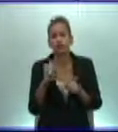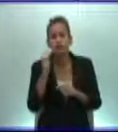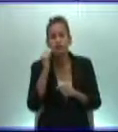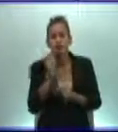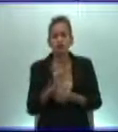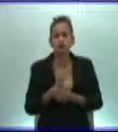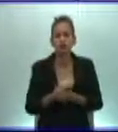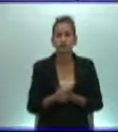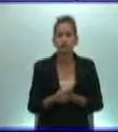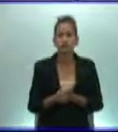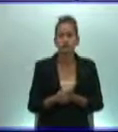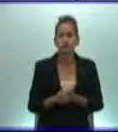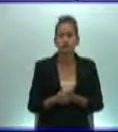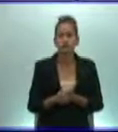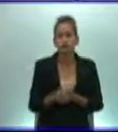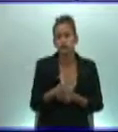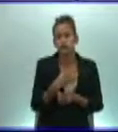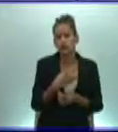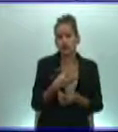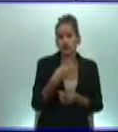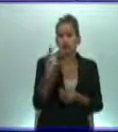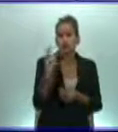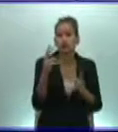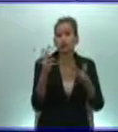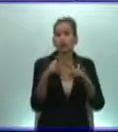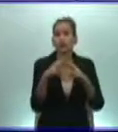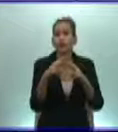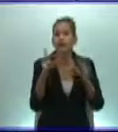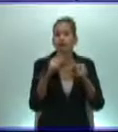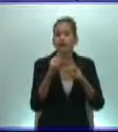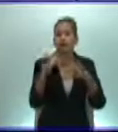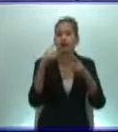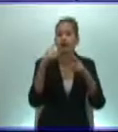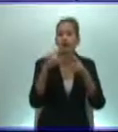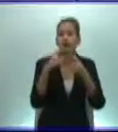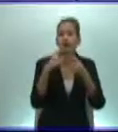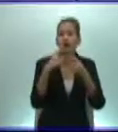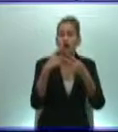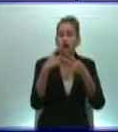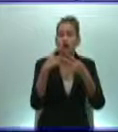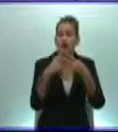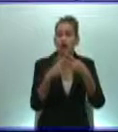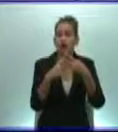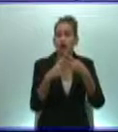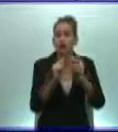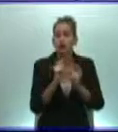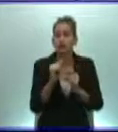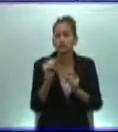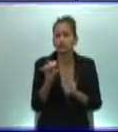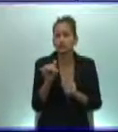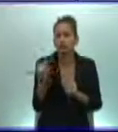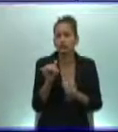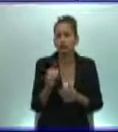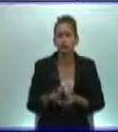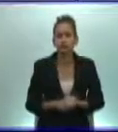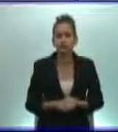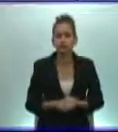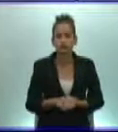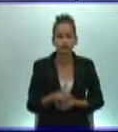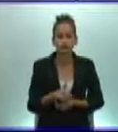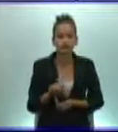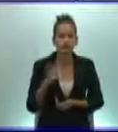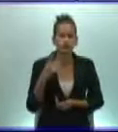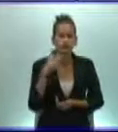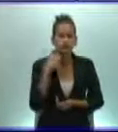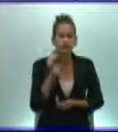O sea, que tienes dos pares de ángulos respectivamente iguales y conoces la longitud de